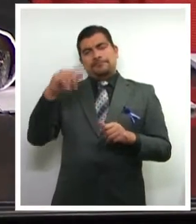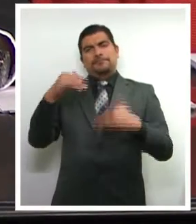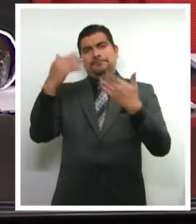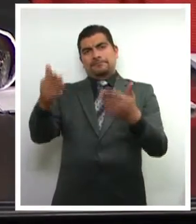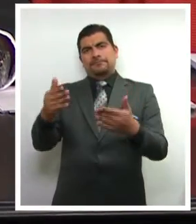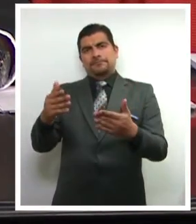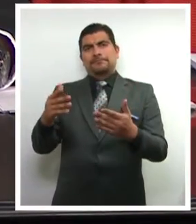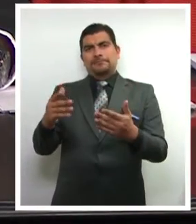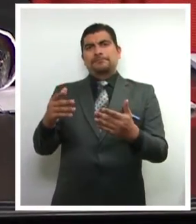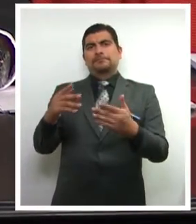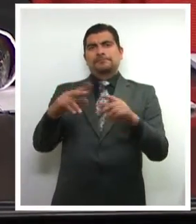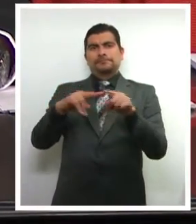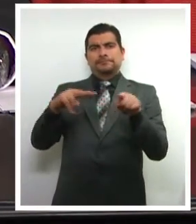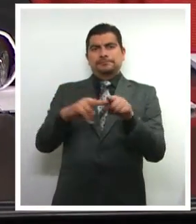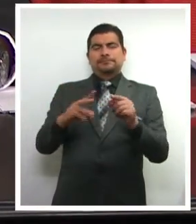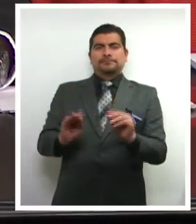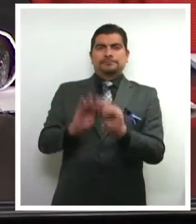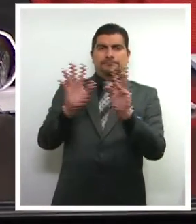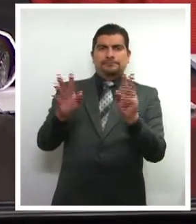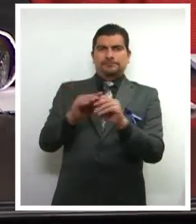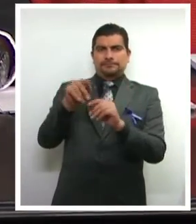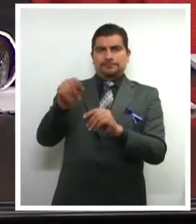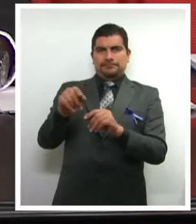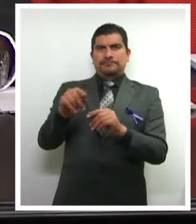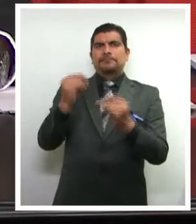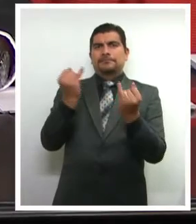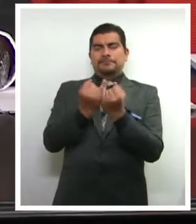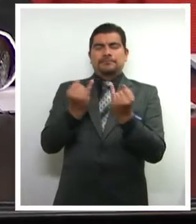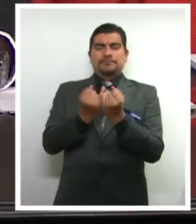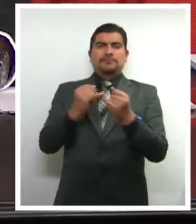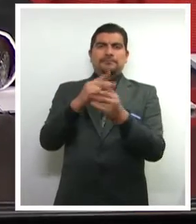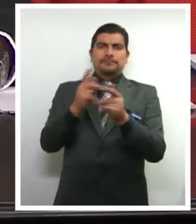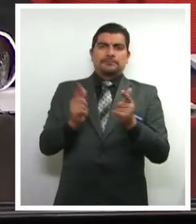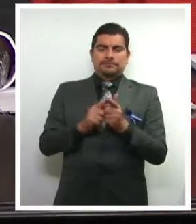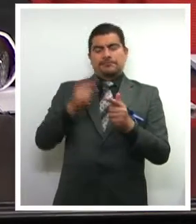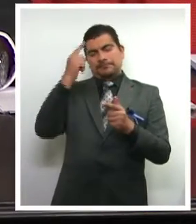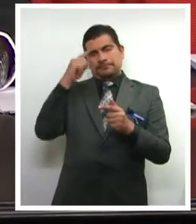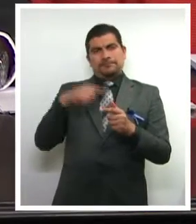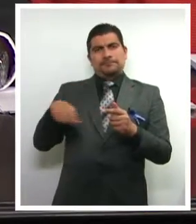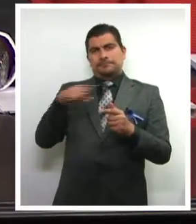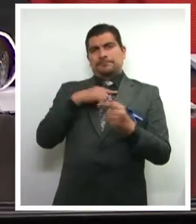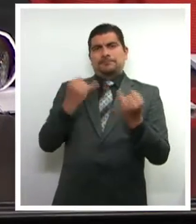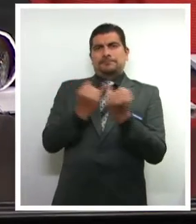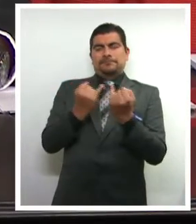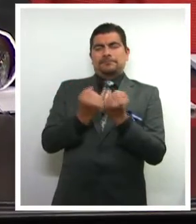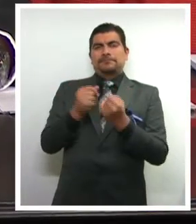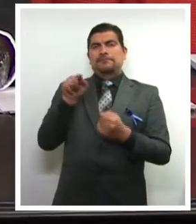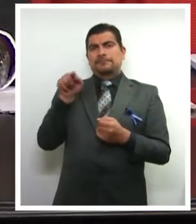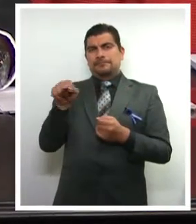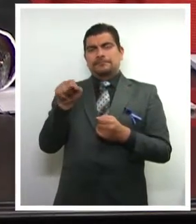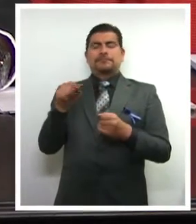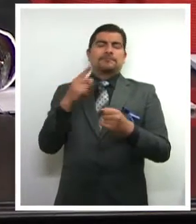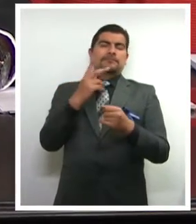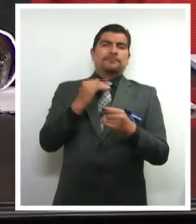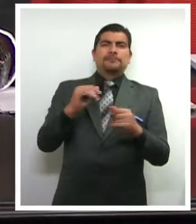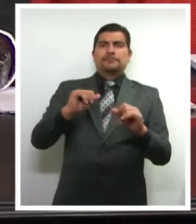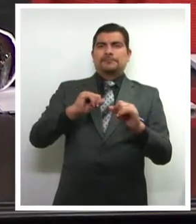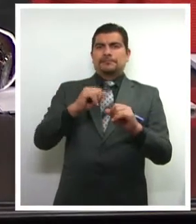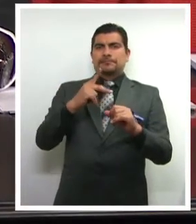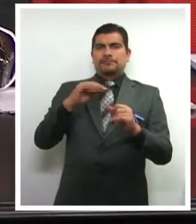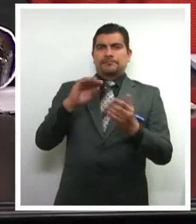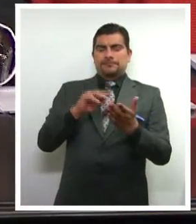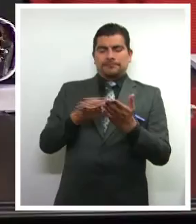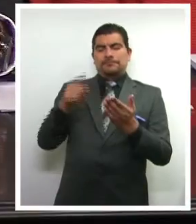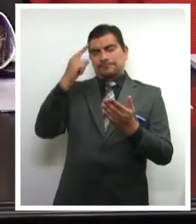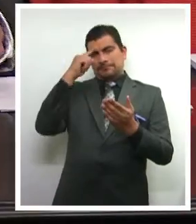La Fuente, al igual que el Partido Movimiento Ciudadano, Partido Verde Ecologista y el Partido Nueva Alianza